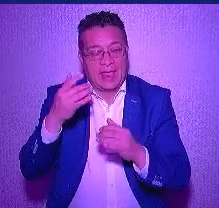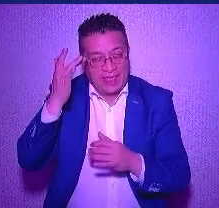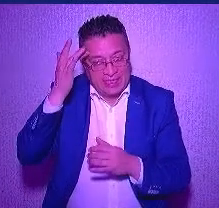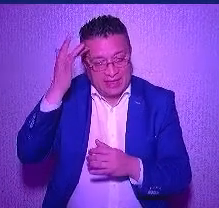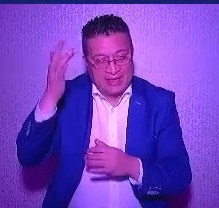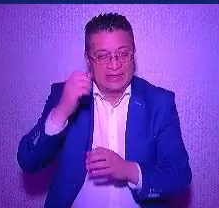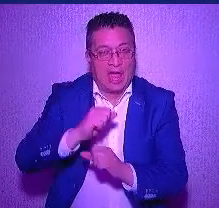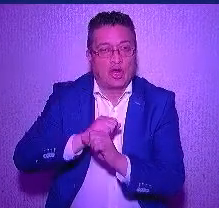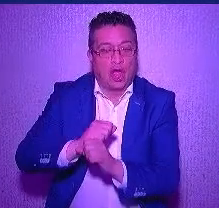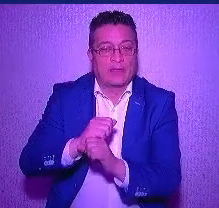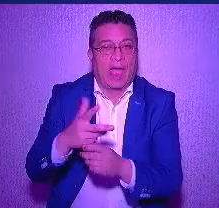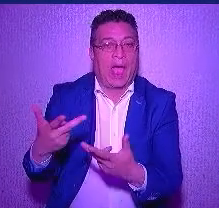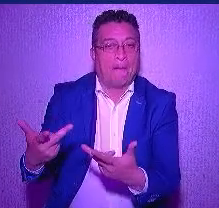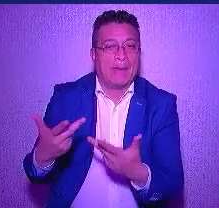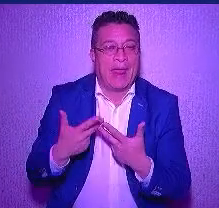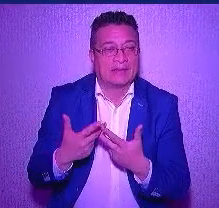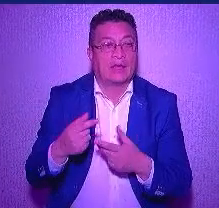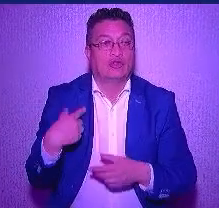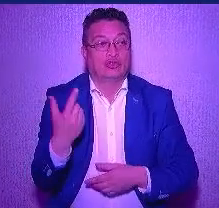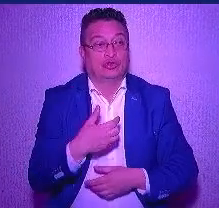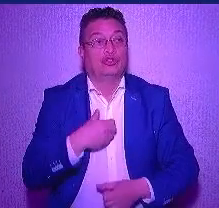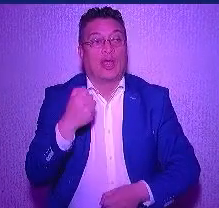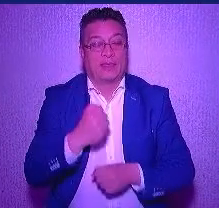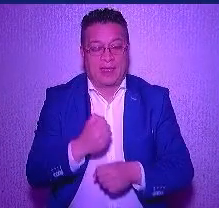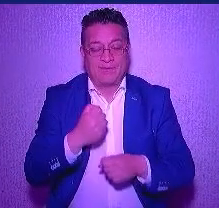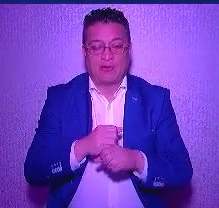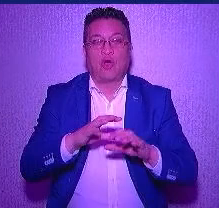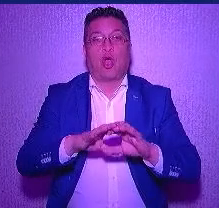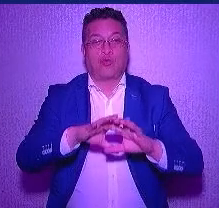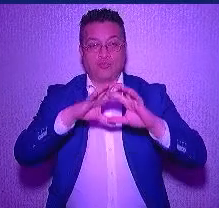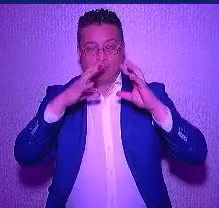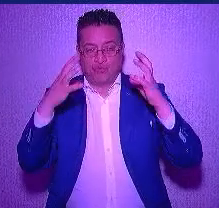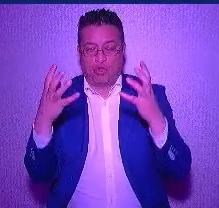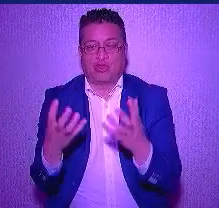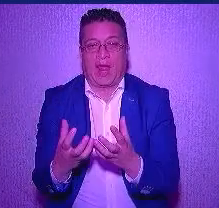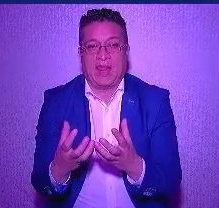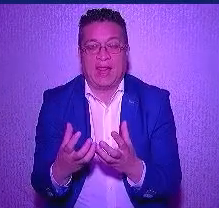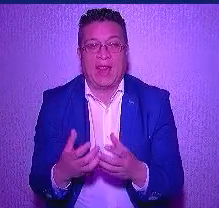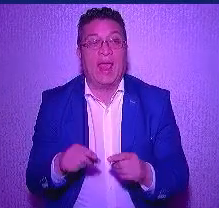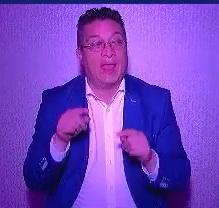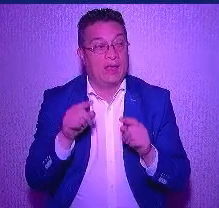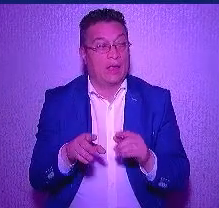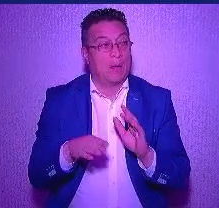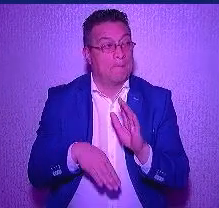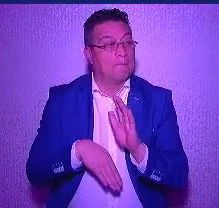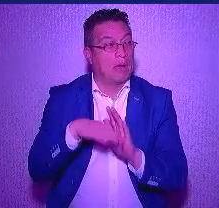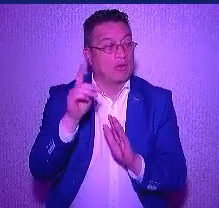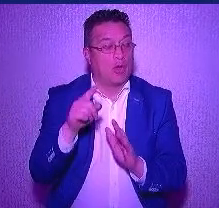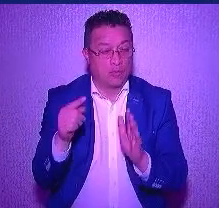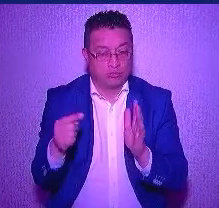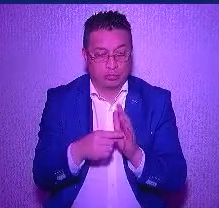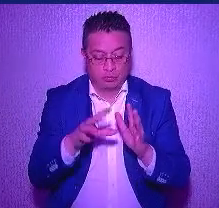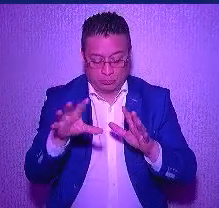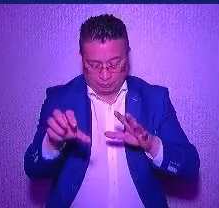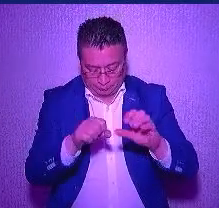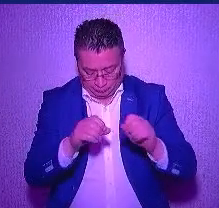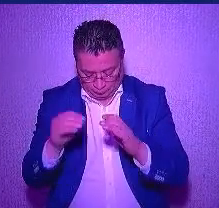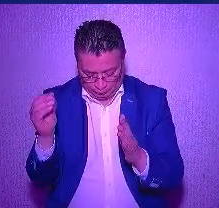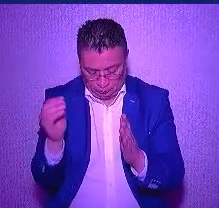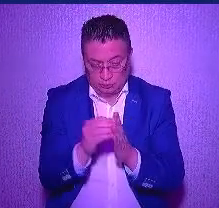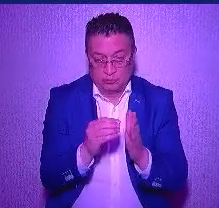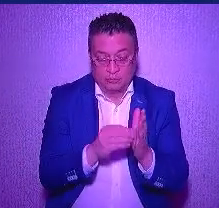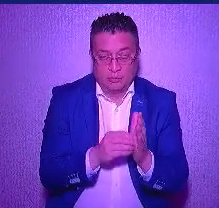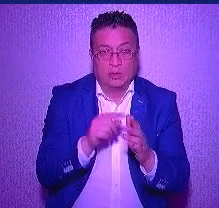amenazas nosotros hacemos un trabajo en escala global francamente Cisco es uno de los mayores puntos de captación de indicativos y